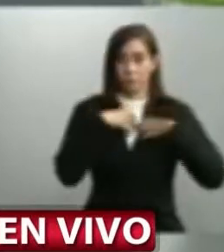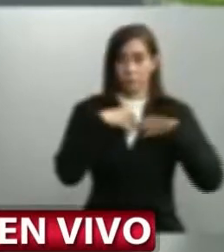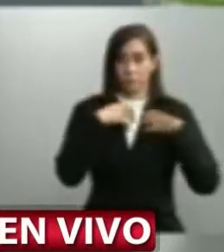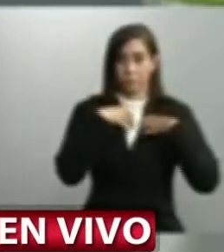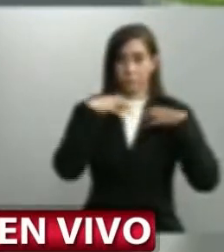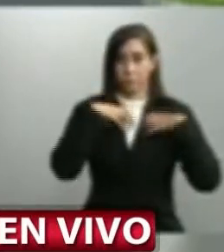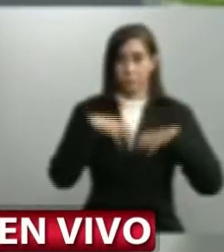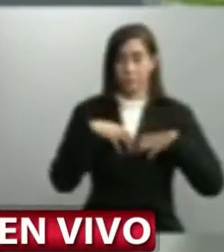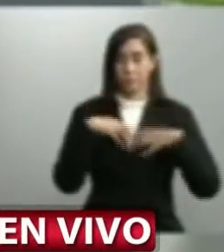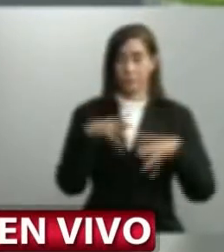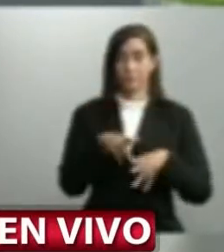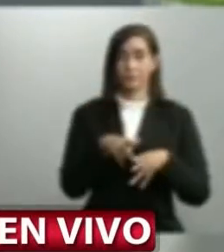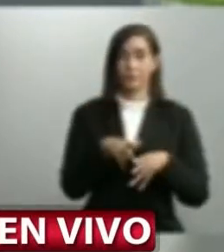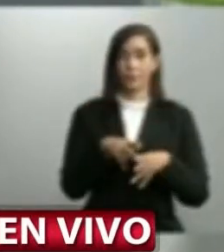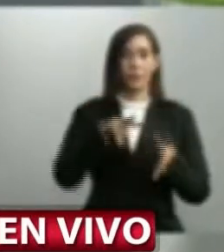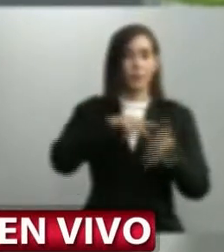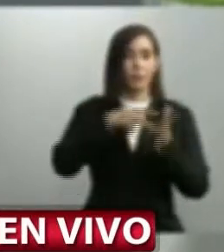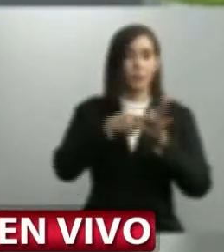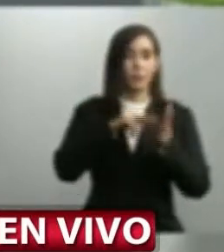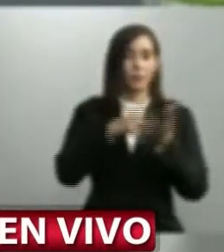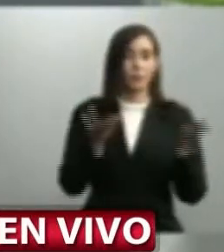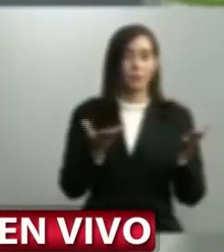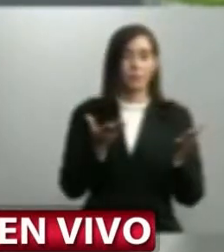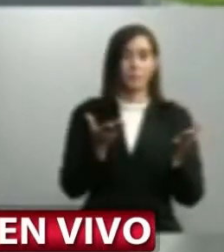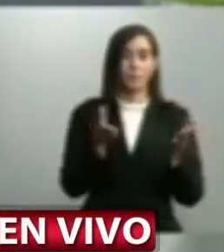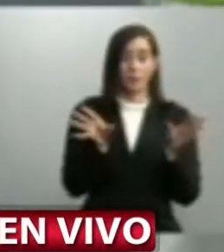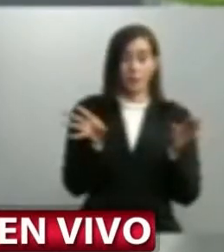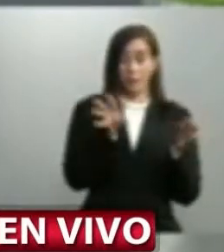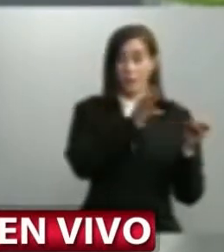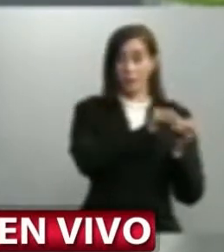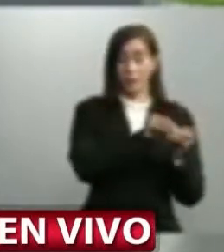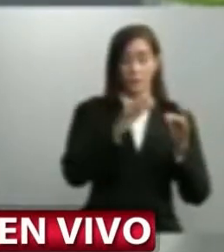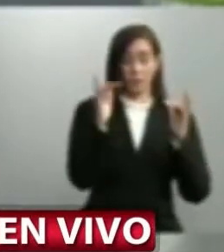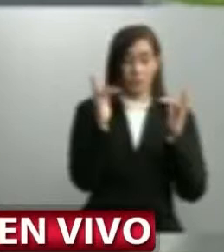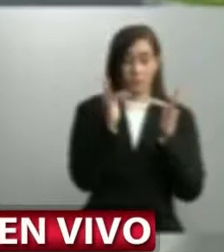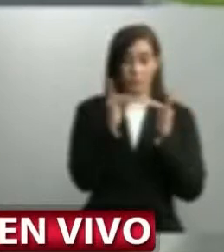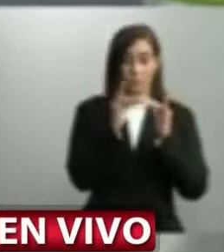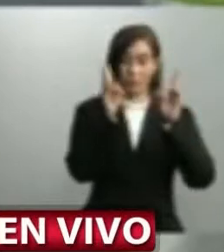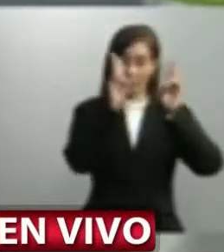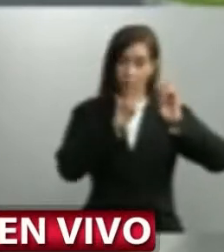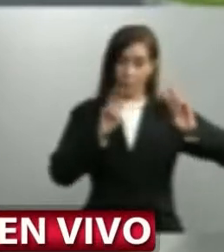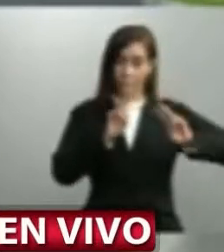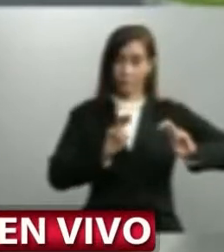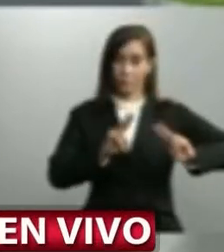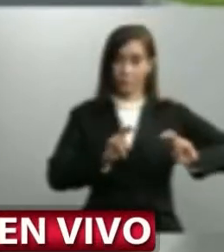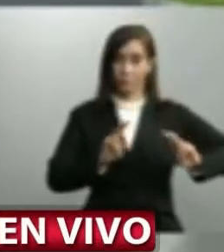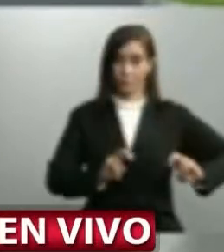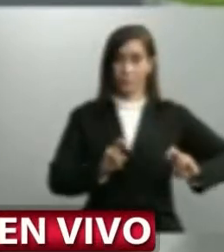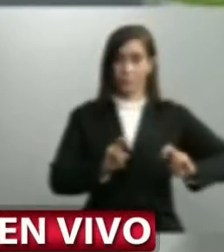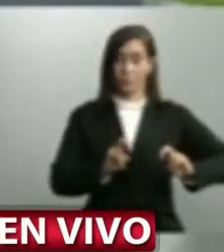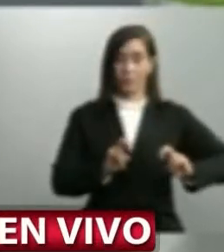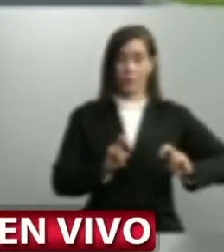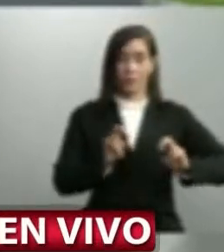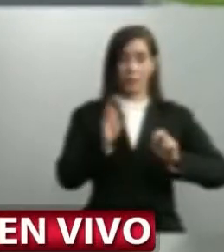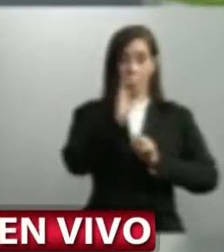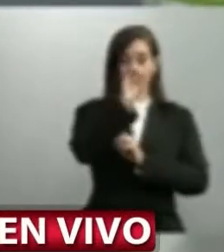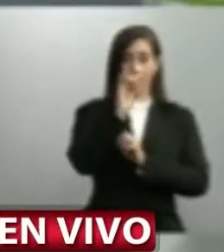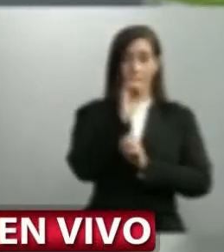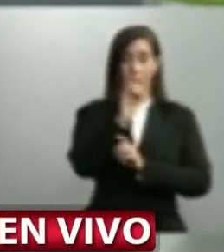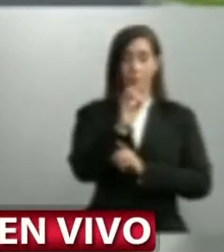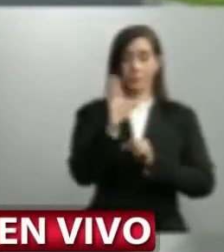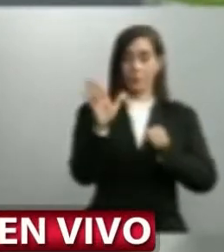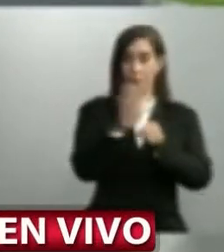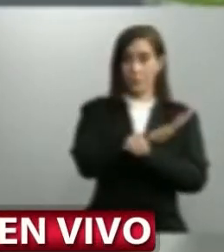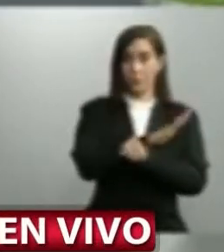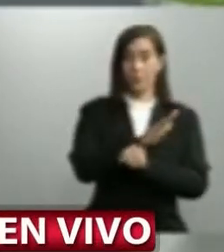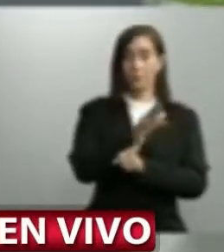ventilación. Eso significa que del total de camas monitoreadas, la tasa de ocupación es